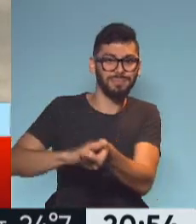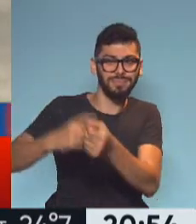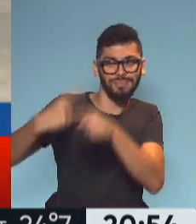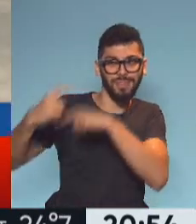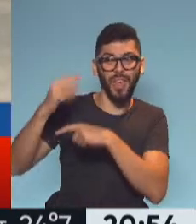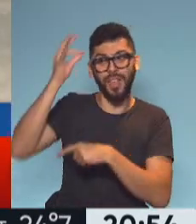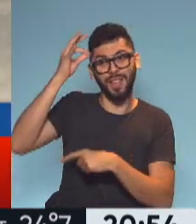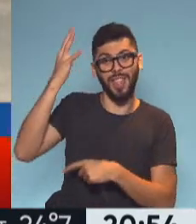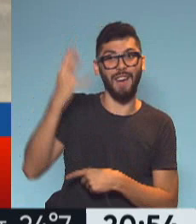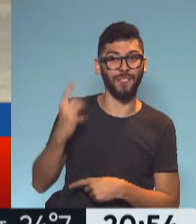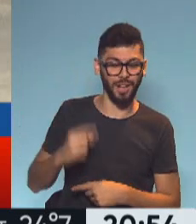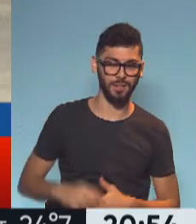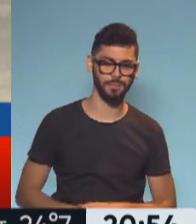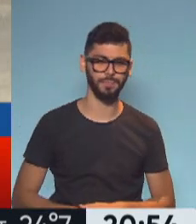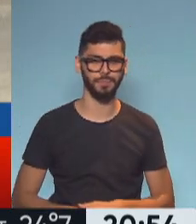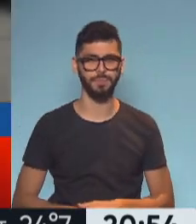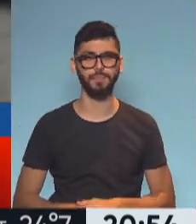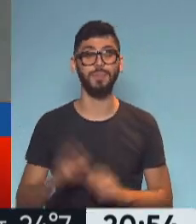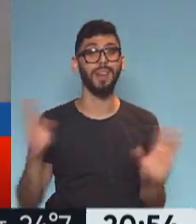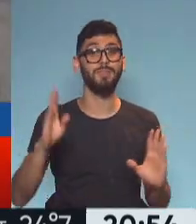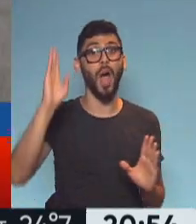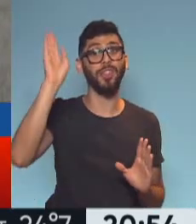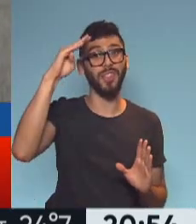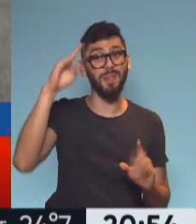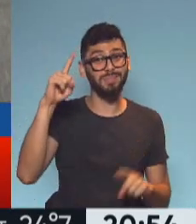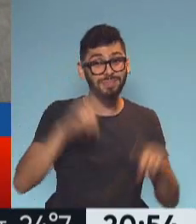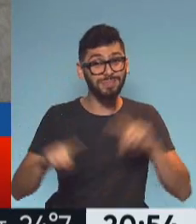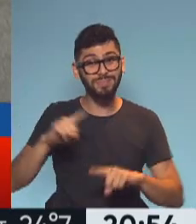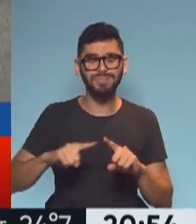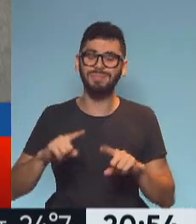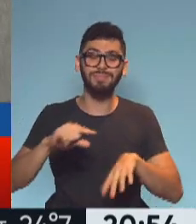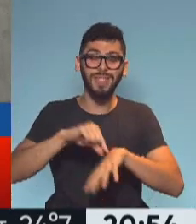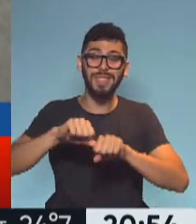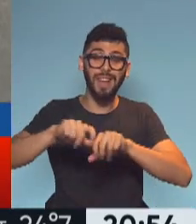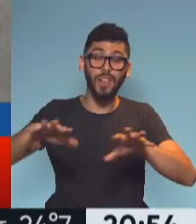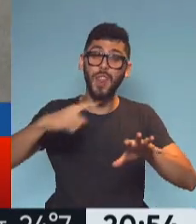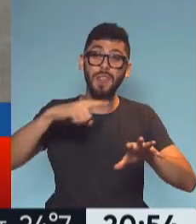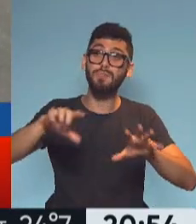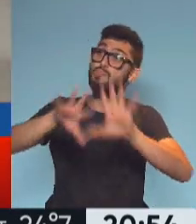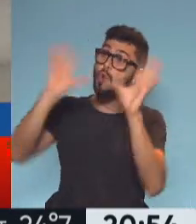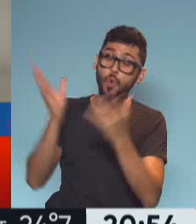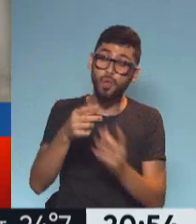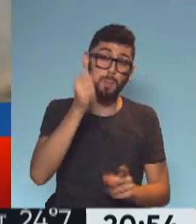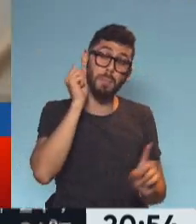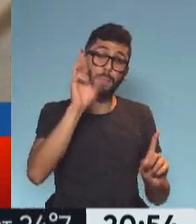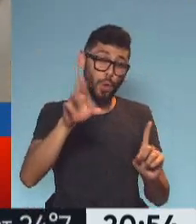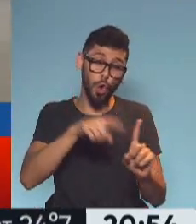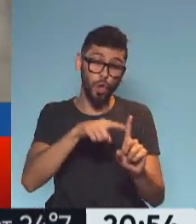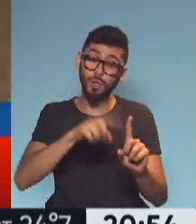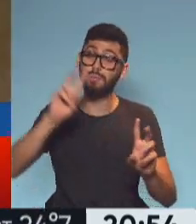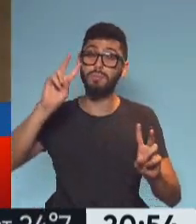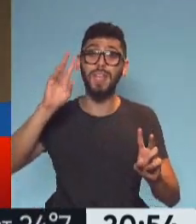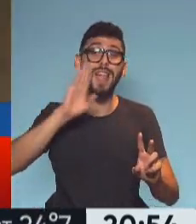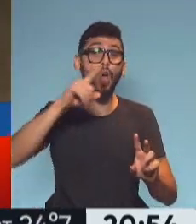La gestión de la pandemia en la era Trump fue considerada como una de las peores del mundo. La cantidad de muertes